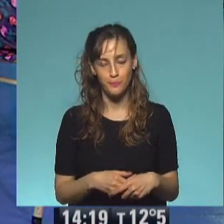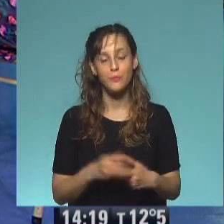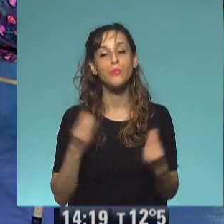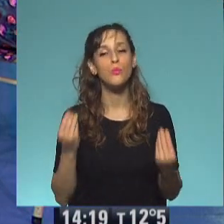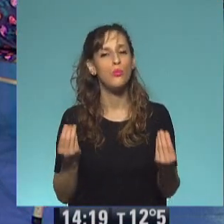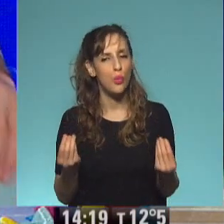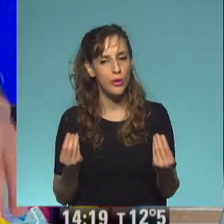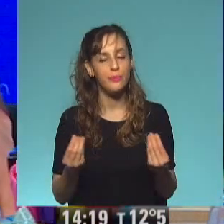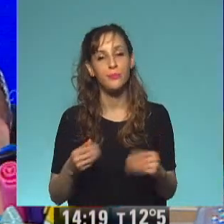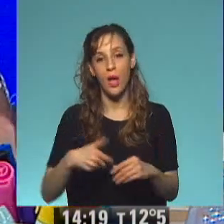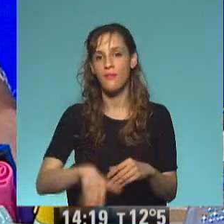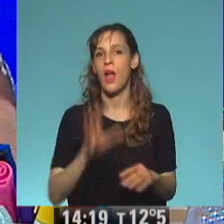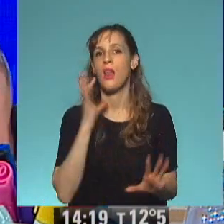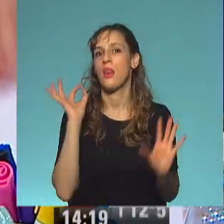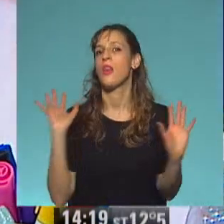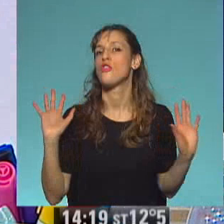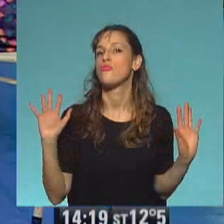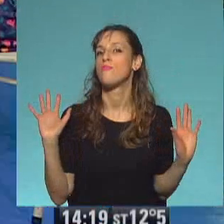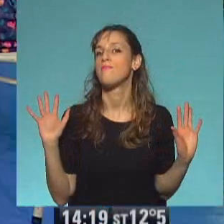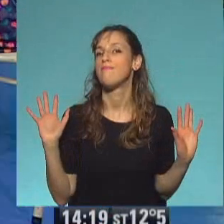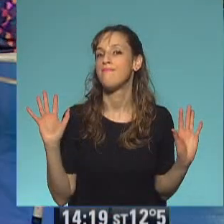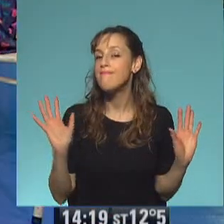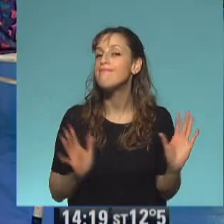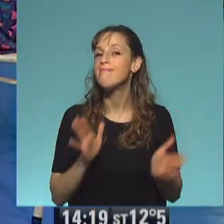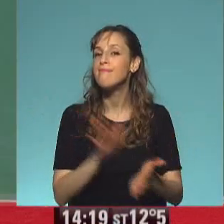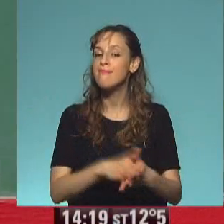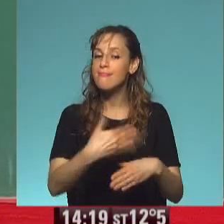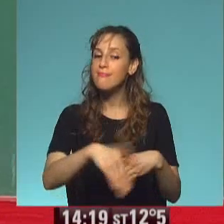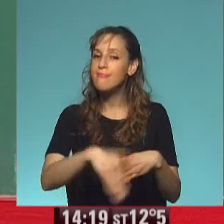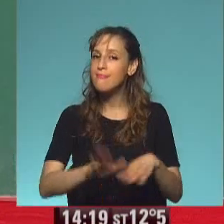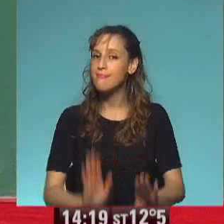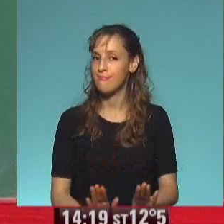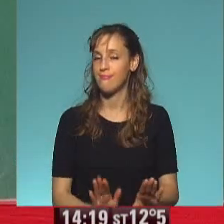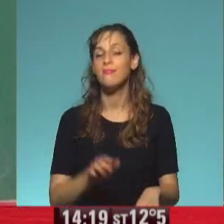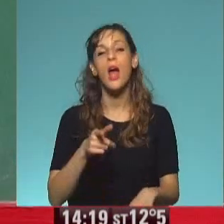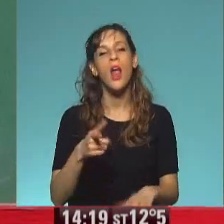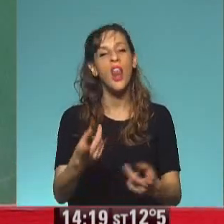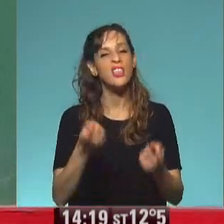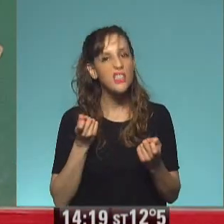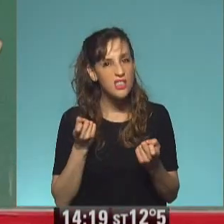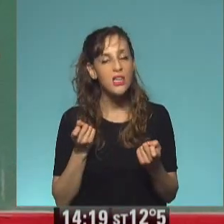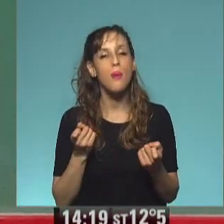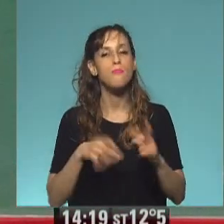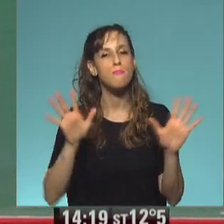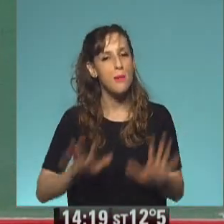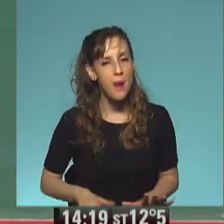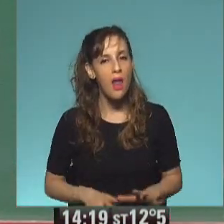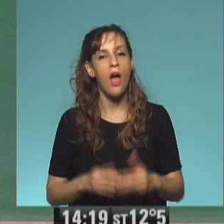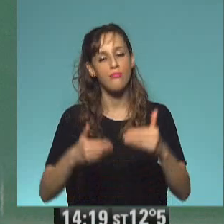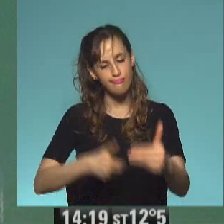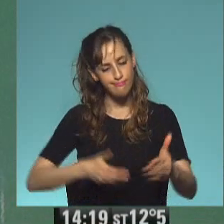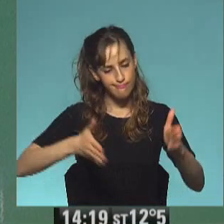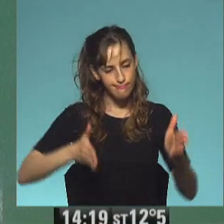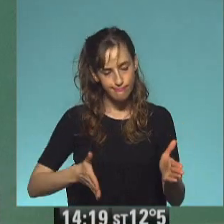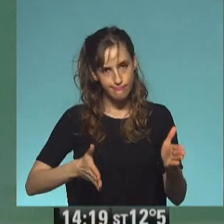vamos a hacer algo con la regla. Tapa de tupper puede ser. Necesitamos armar un tablero. ¿Sí? Para jugar una lotería mañana,